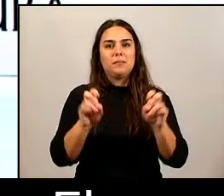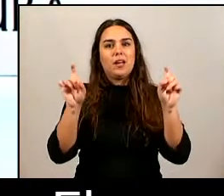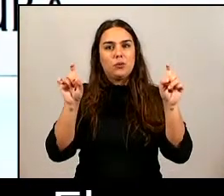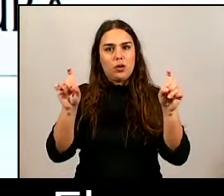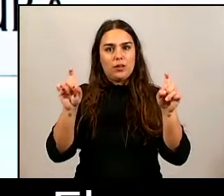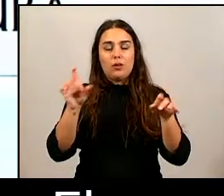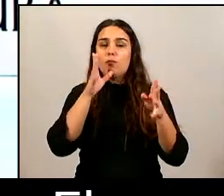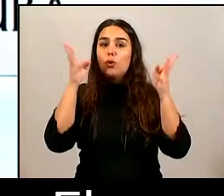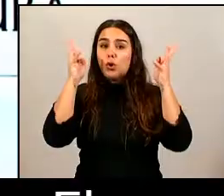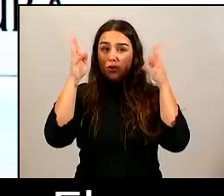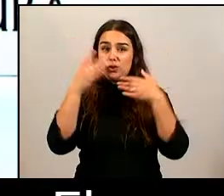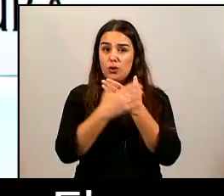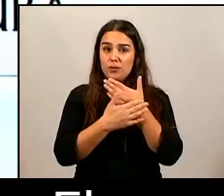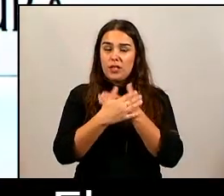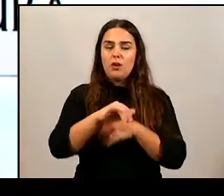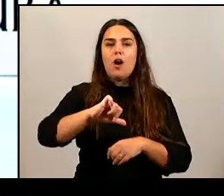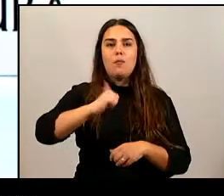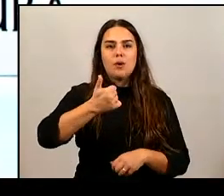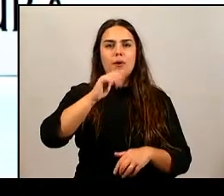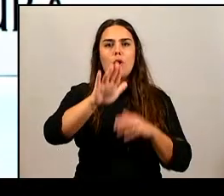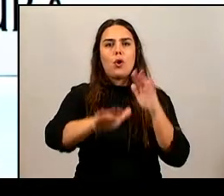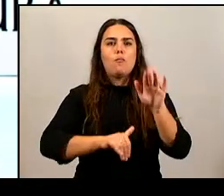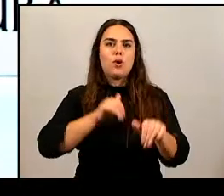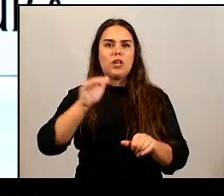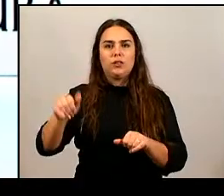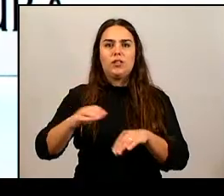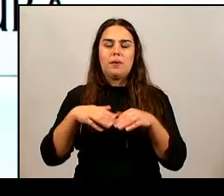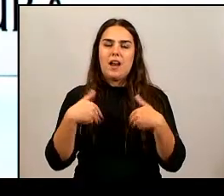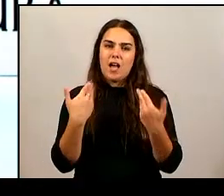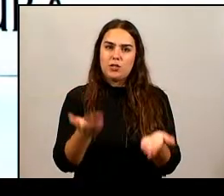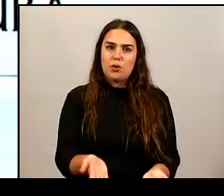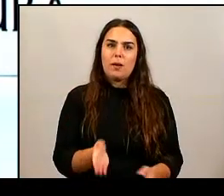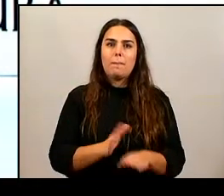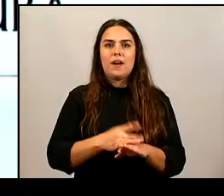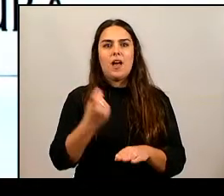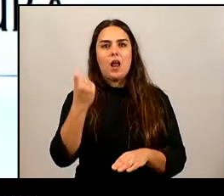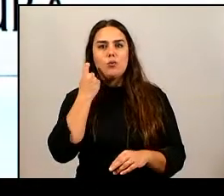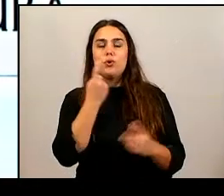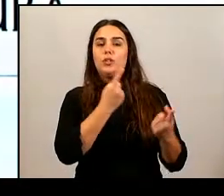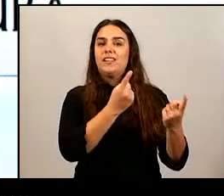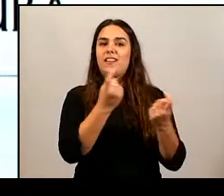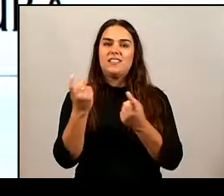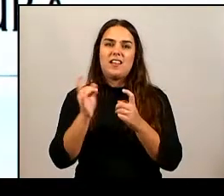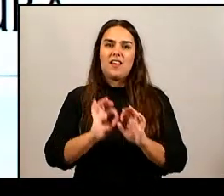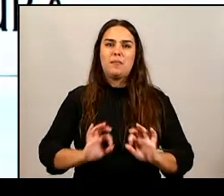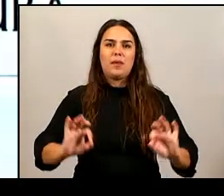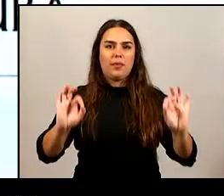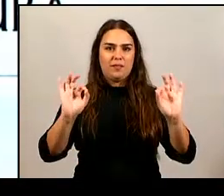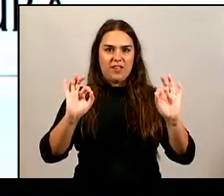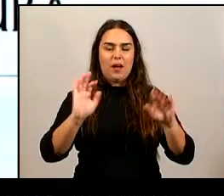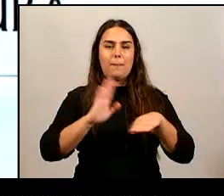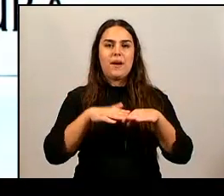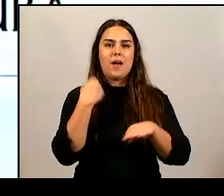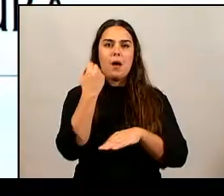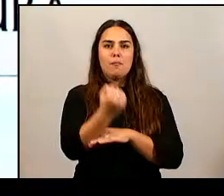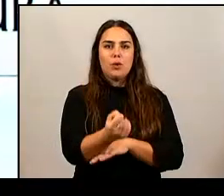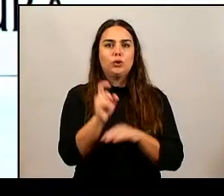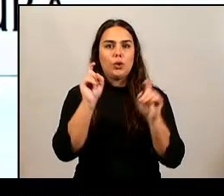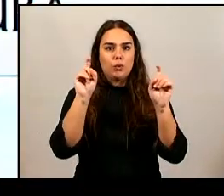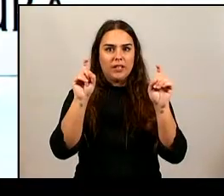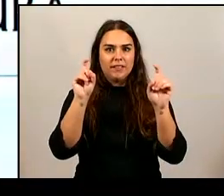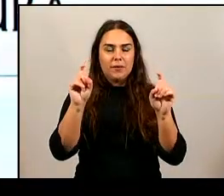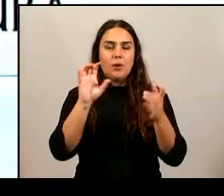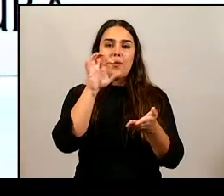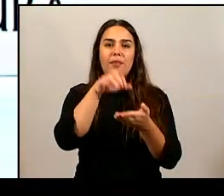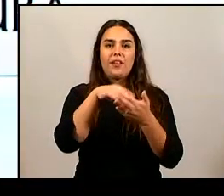Consejo de Gobierno ha aprobado la convocatoria de ayudas para los alumnos con necesidades específicas de apoyo educativo en